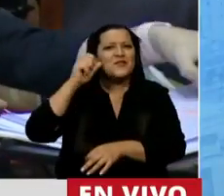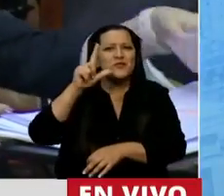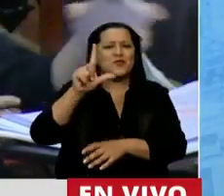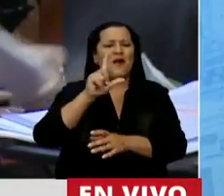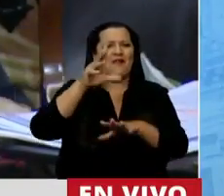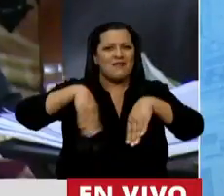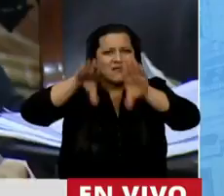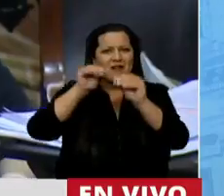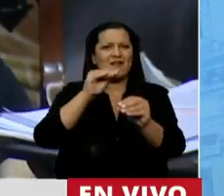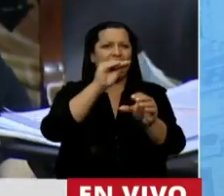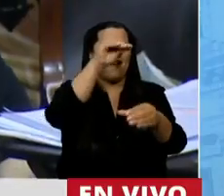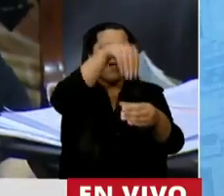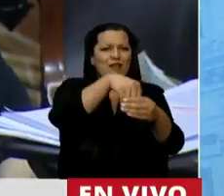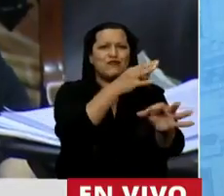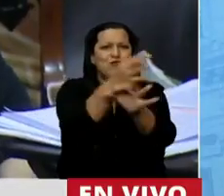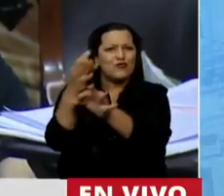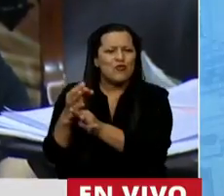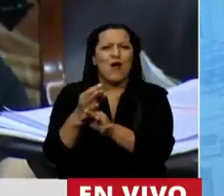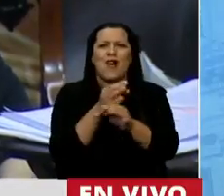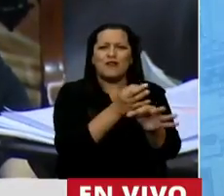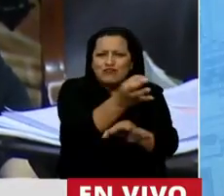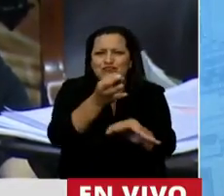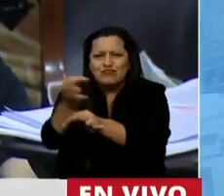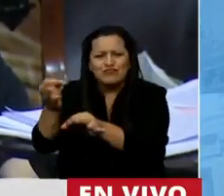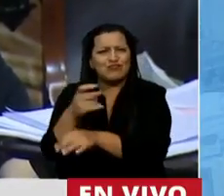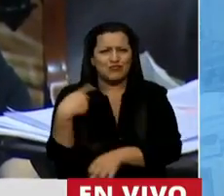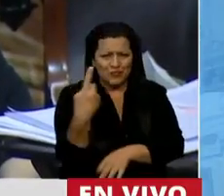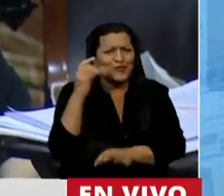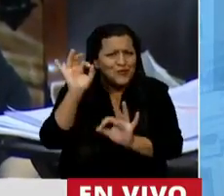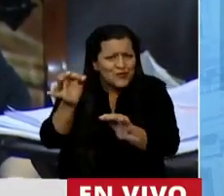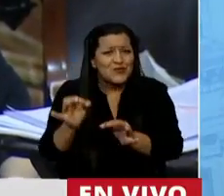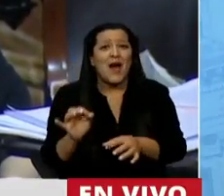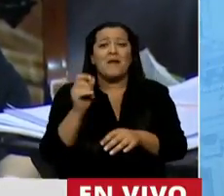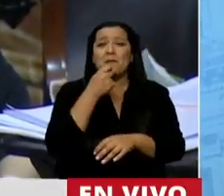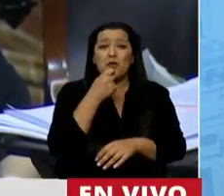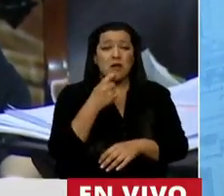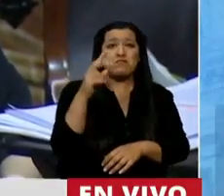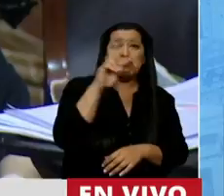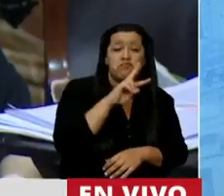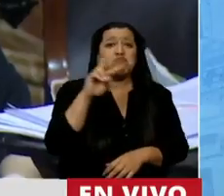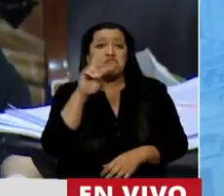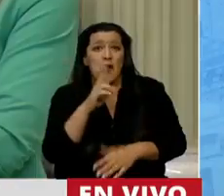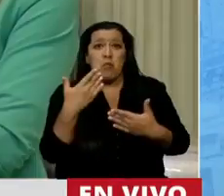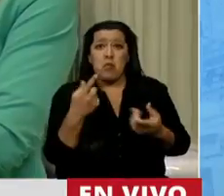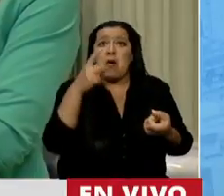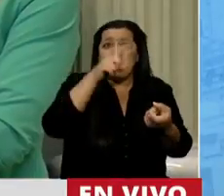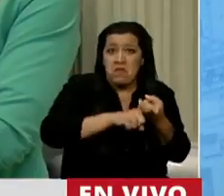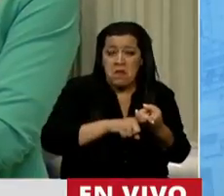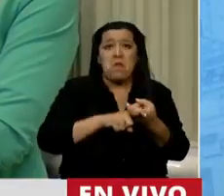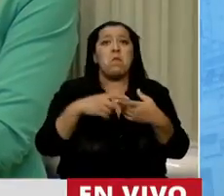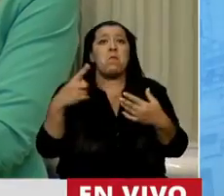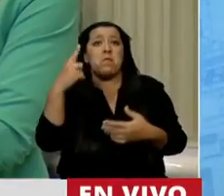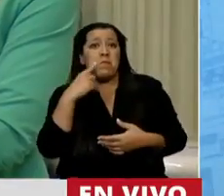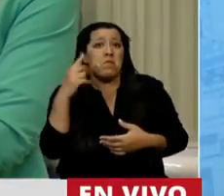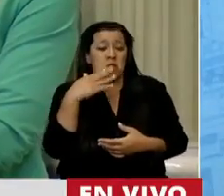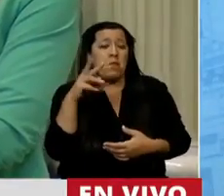escuelas, crecieron entendiendo que dos personas del mismo sexo se podían amar y se podían casar y que podían tener un proyecto de